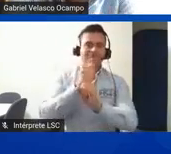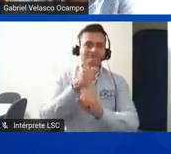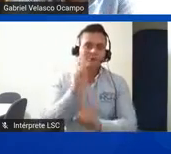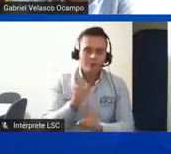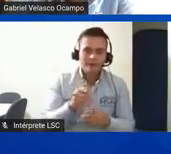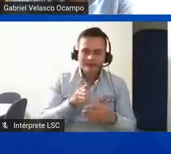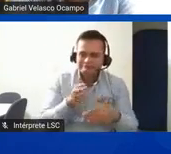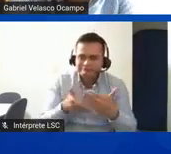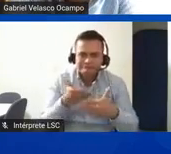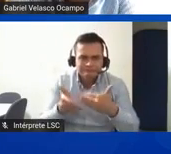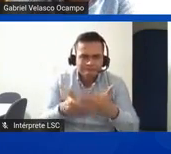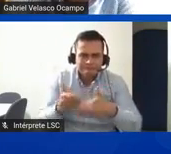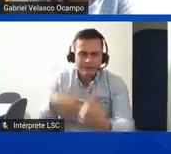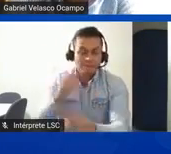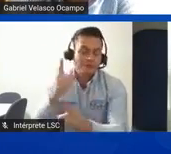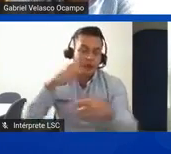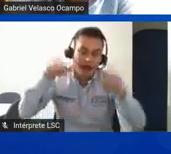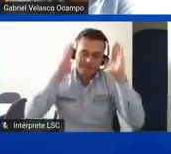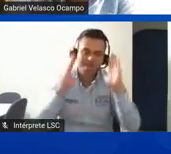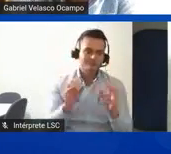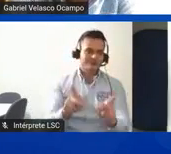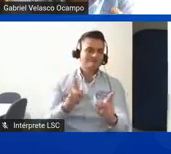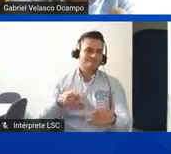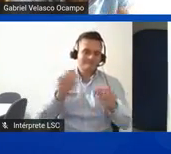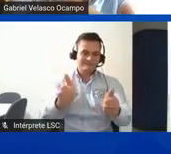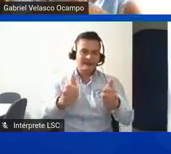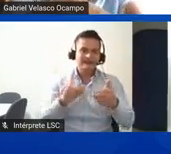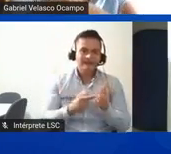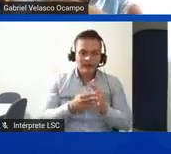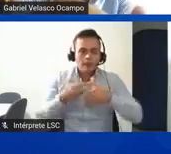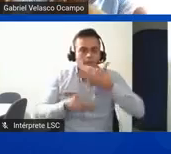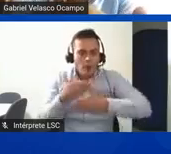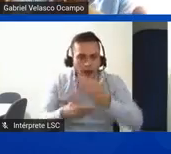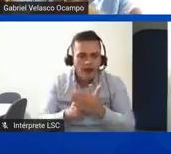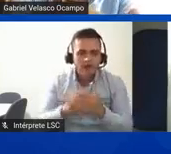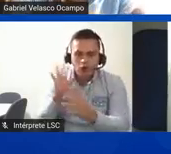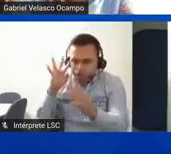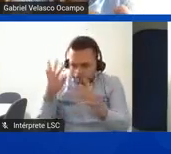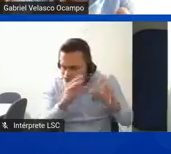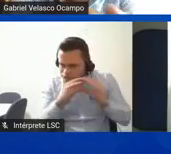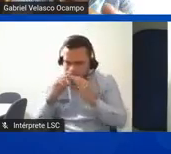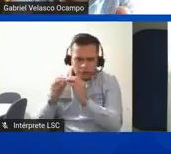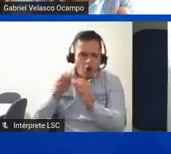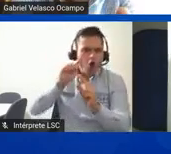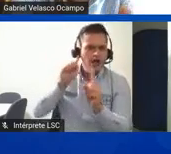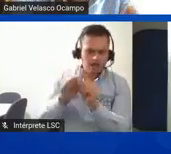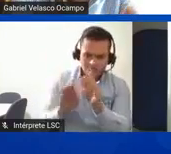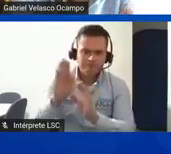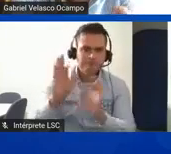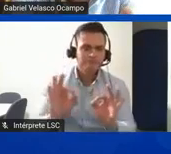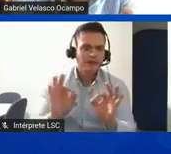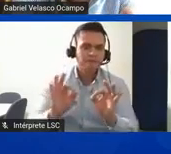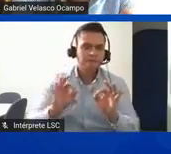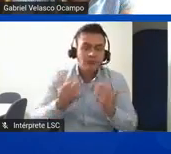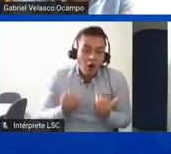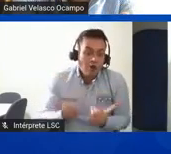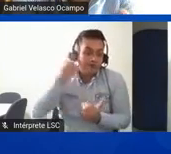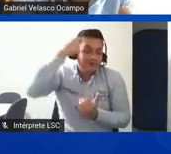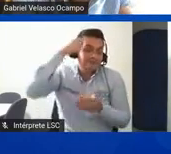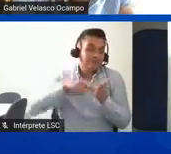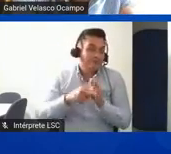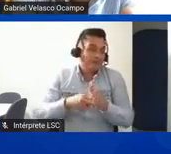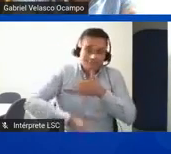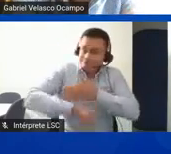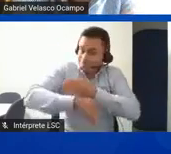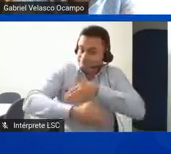dificultades. Fue un trámite que generó consenso, un trámite que buscó construir, y creo que el reto ahora es seguir trabajando por esta